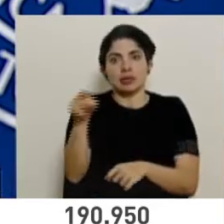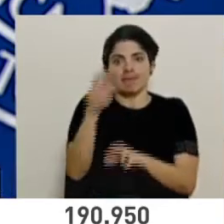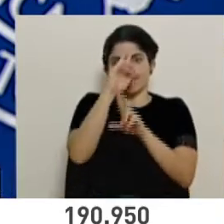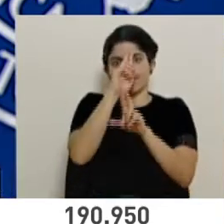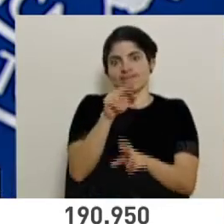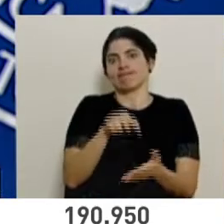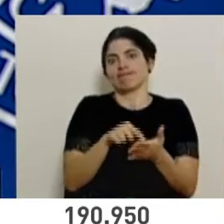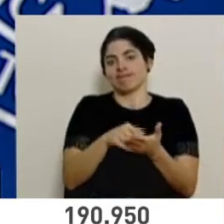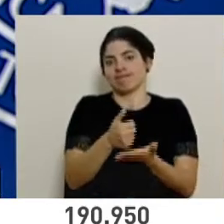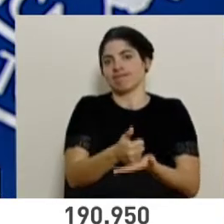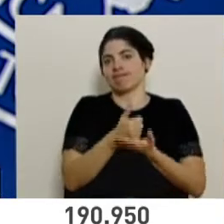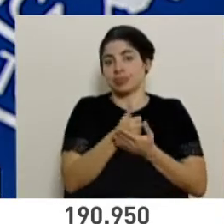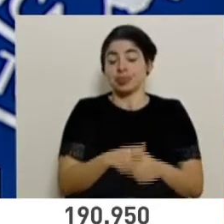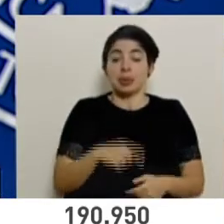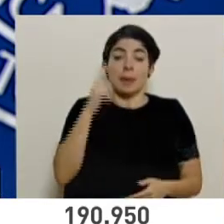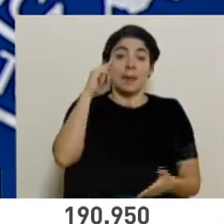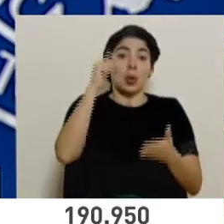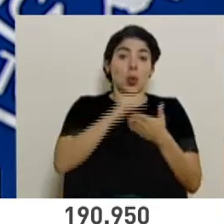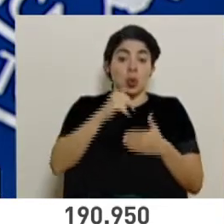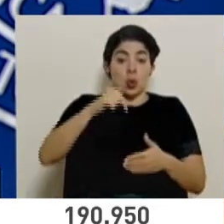esa línea queremos informar este día